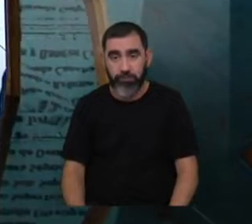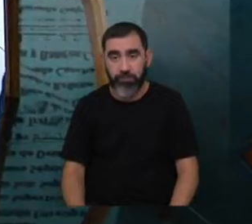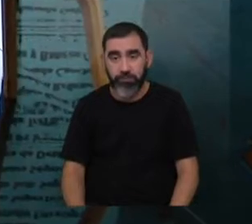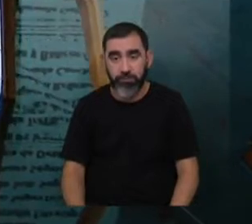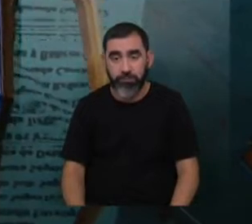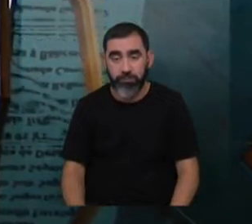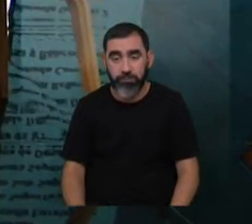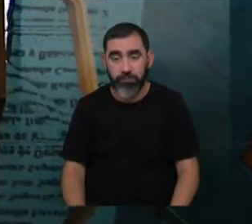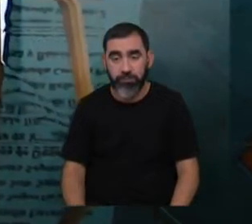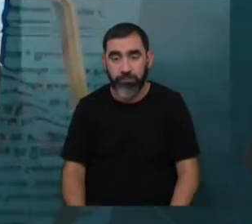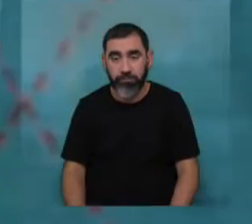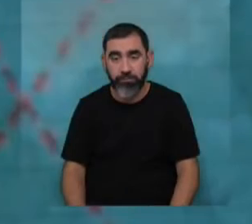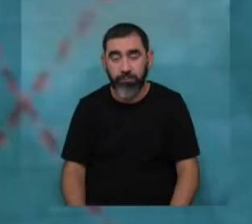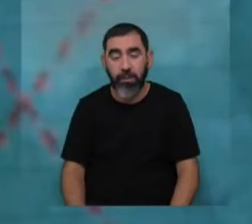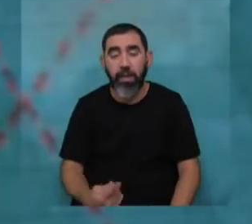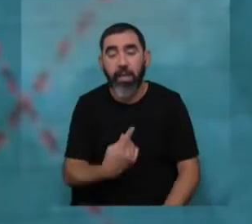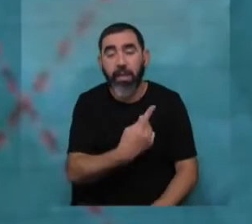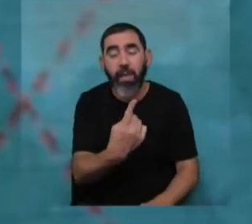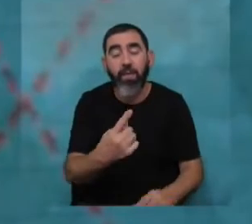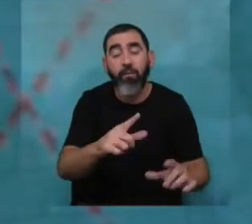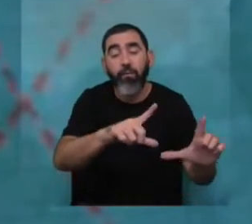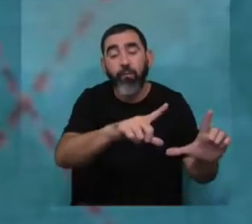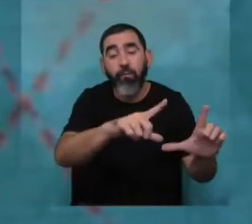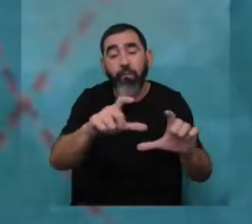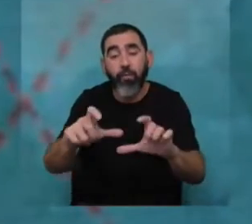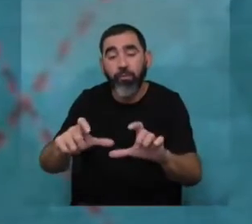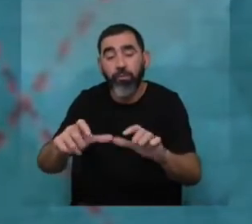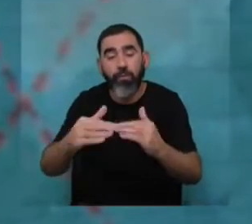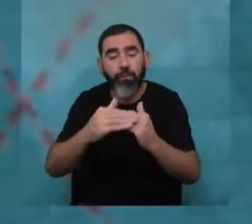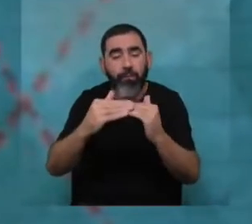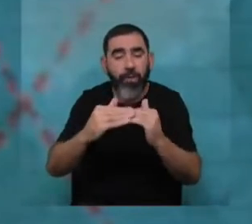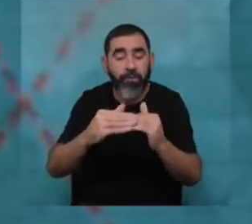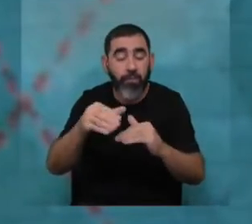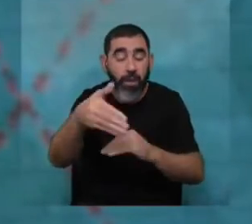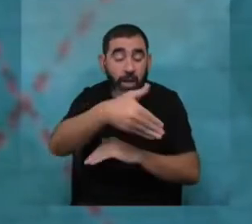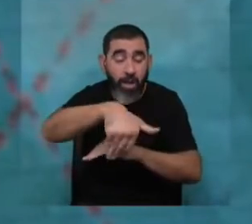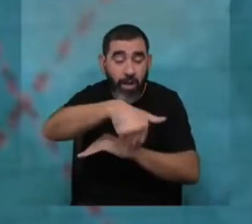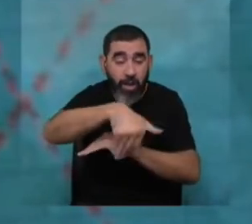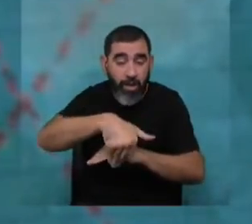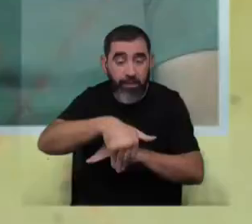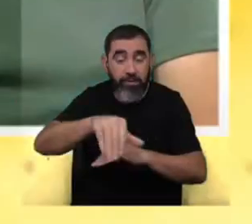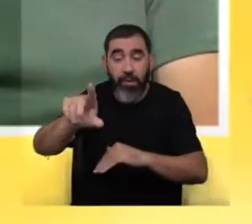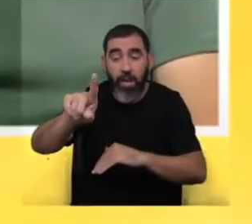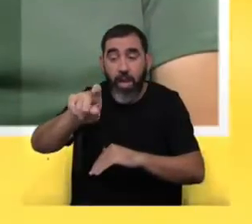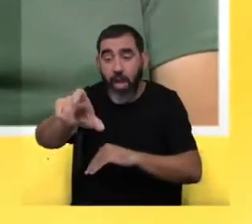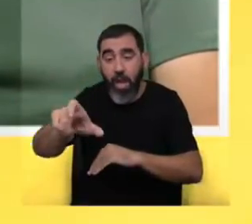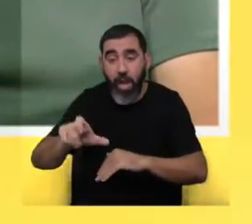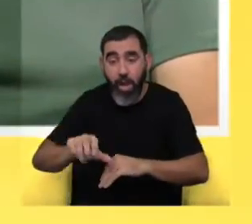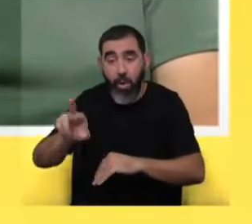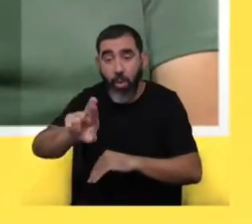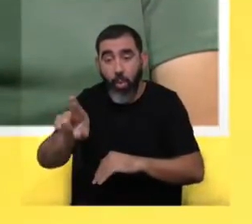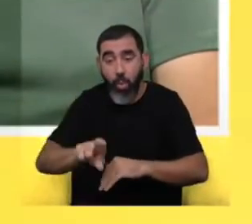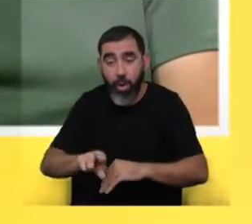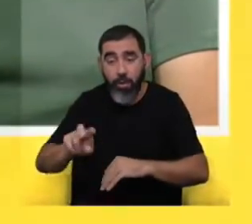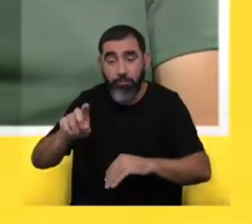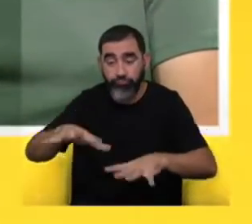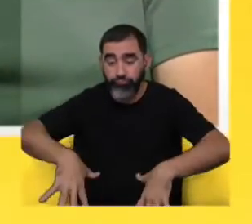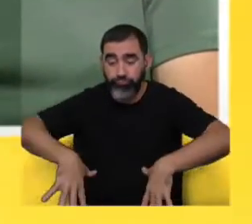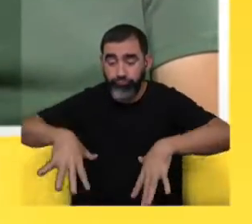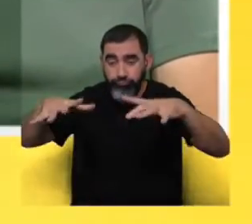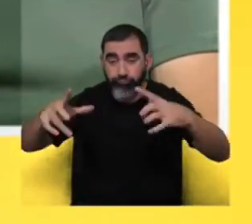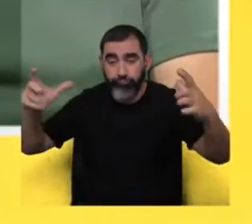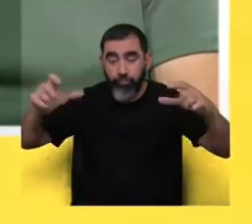realidad, en cada foto nosotros tenemos las cosas básicas, son los caminos, los cursos de agua, las zonas inundables,